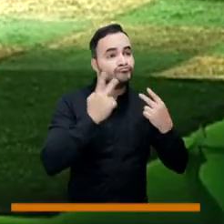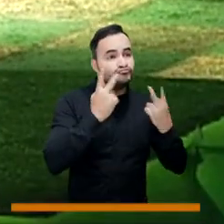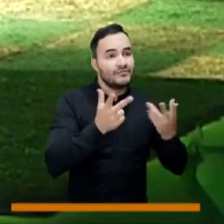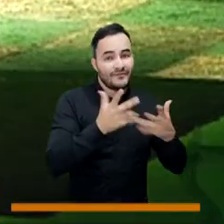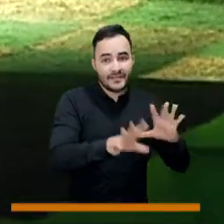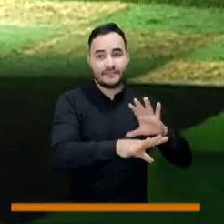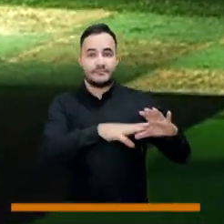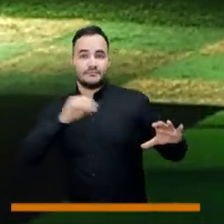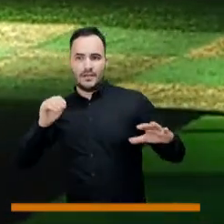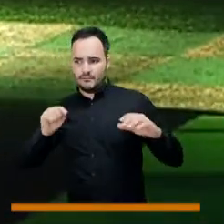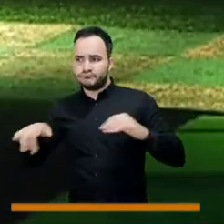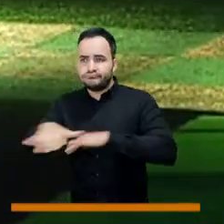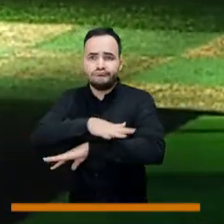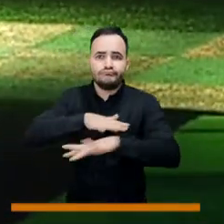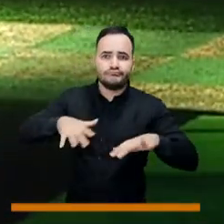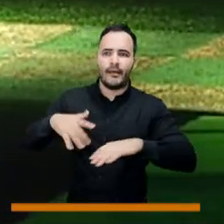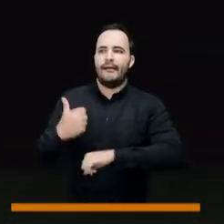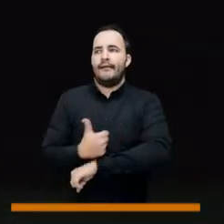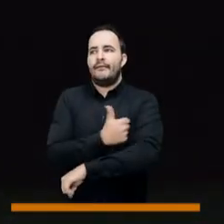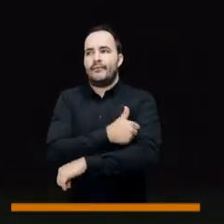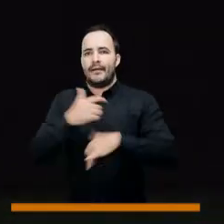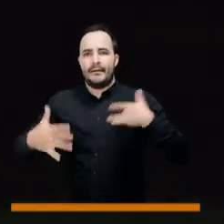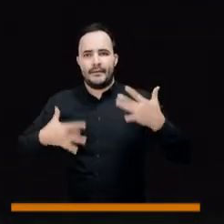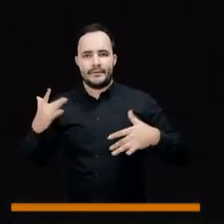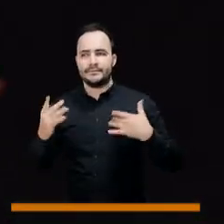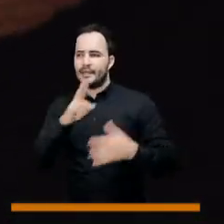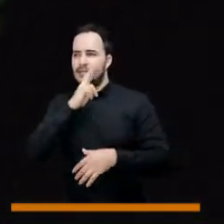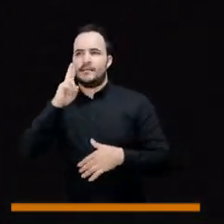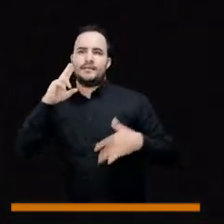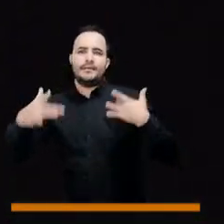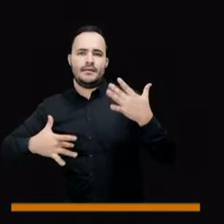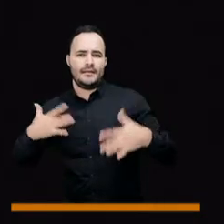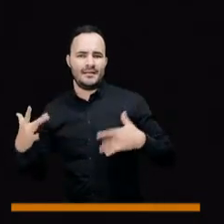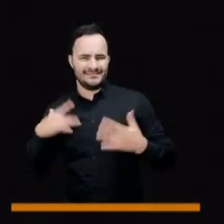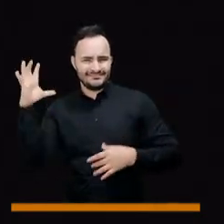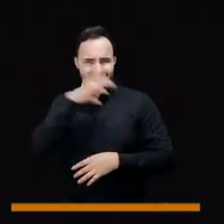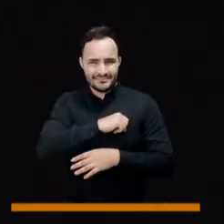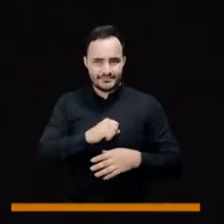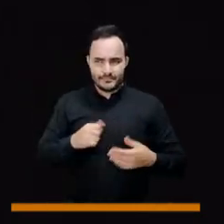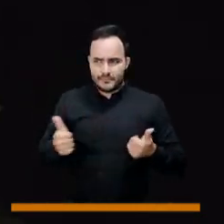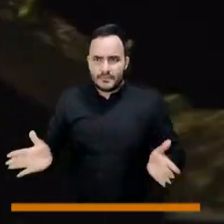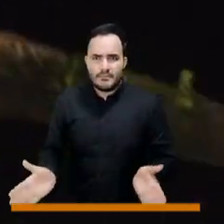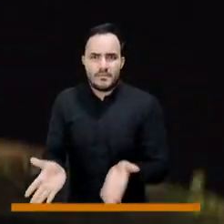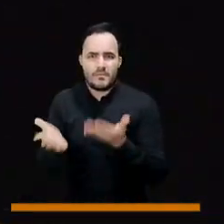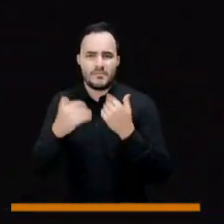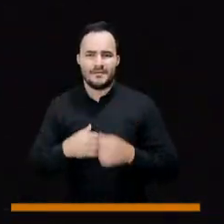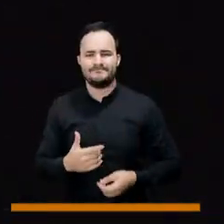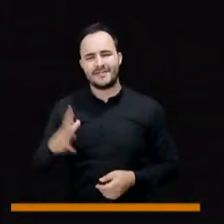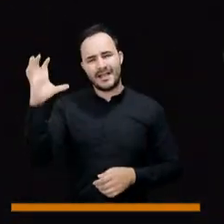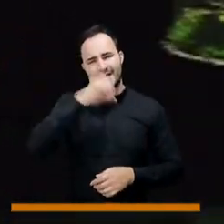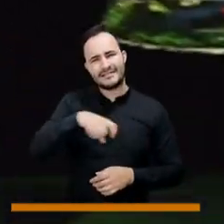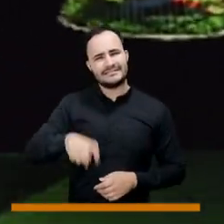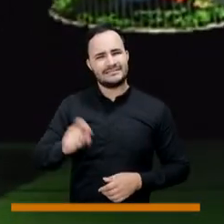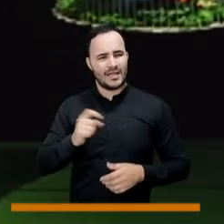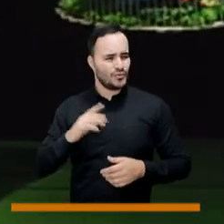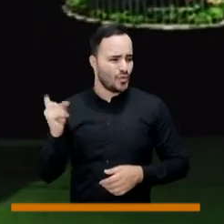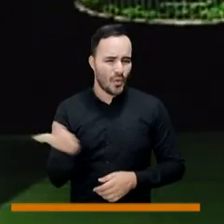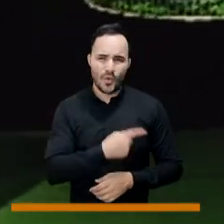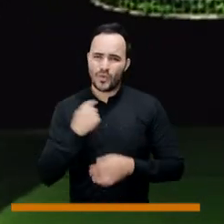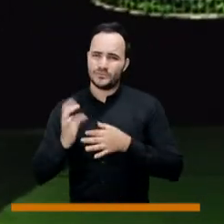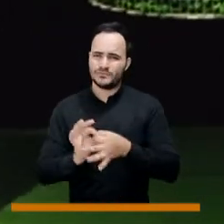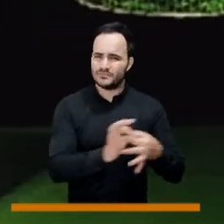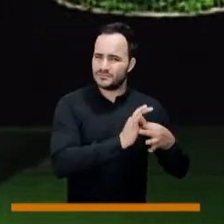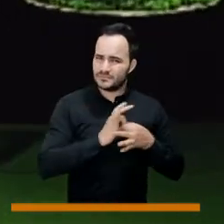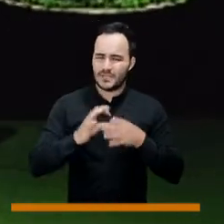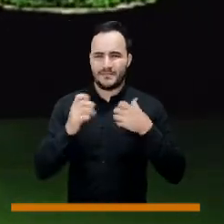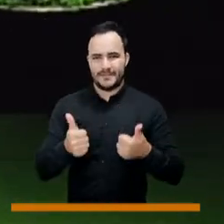cosas, ¿cierto? De los restaurantes, de los bares, ¿cierto? De otros espacios. Entonces, ¿eso qué requiere? Que nos pongamos de acuerdo todos, que